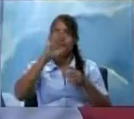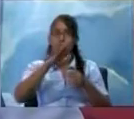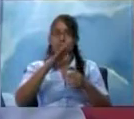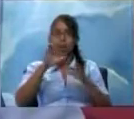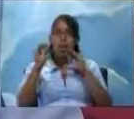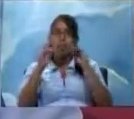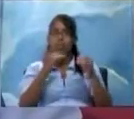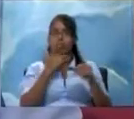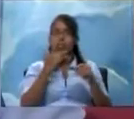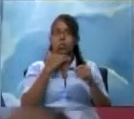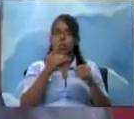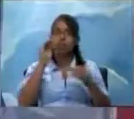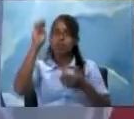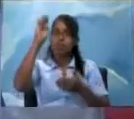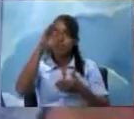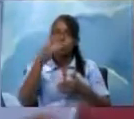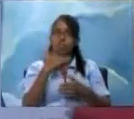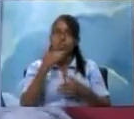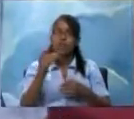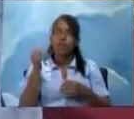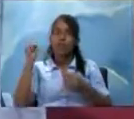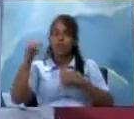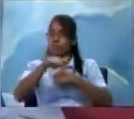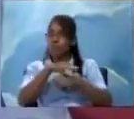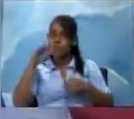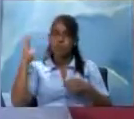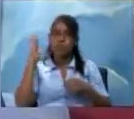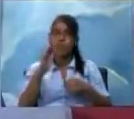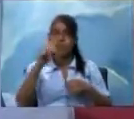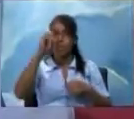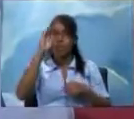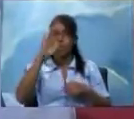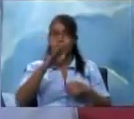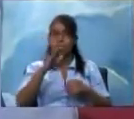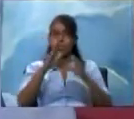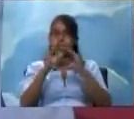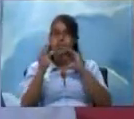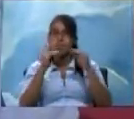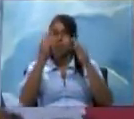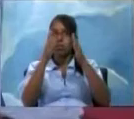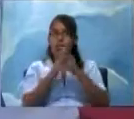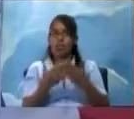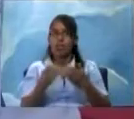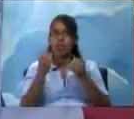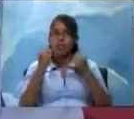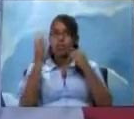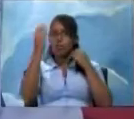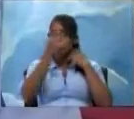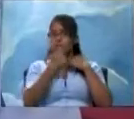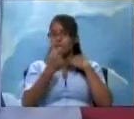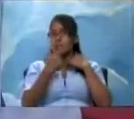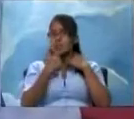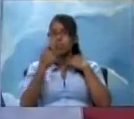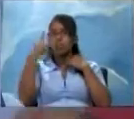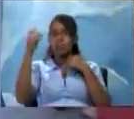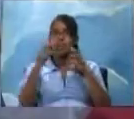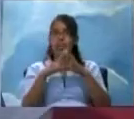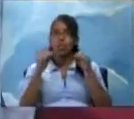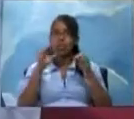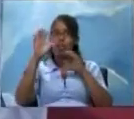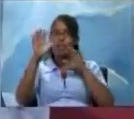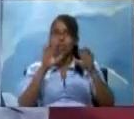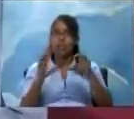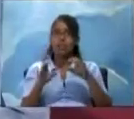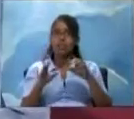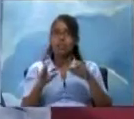algo futurable, de algo que va a sobrevenir. Dios está dando una palabra muy hermosa para